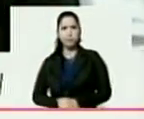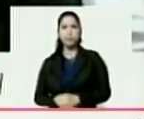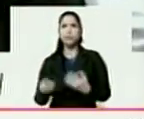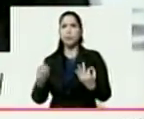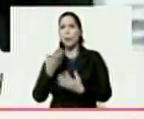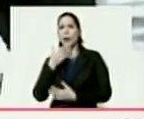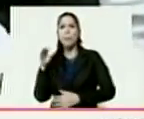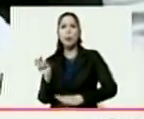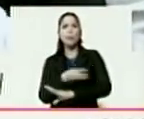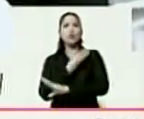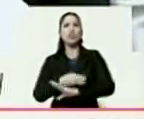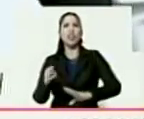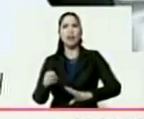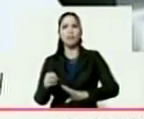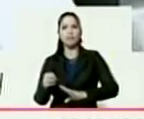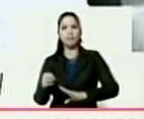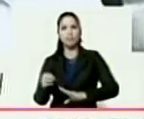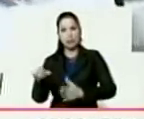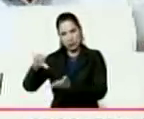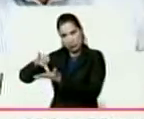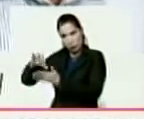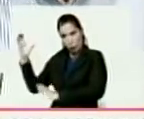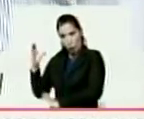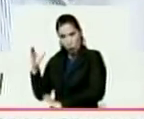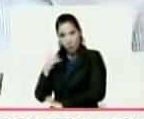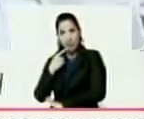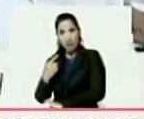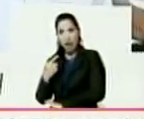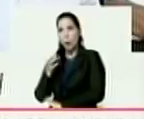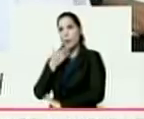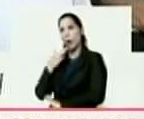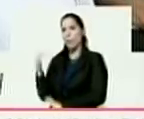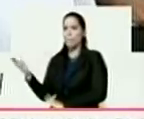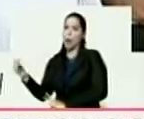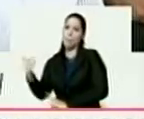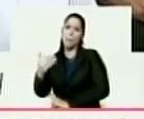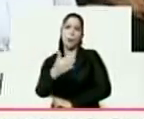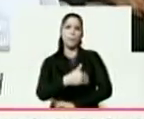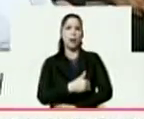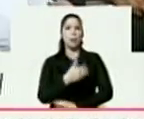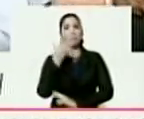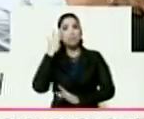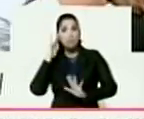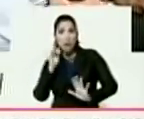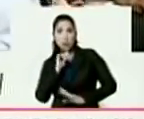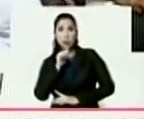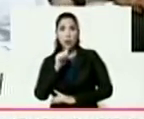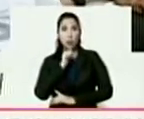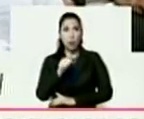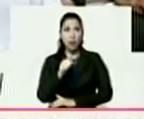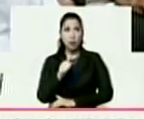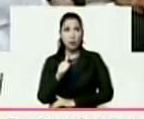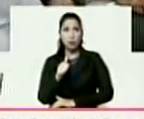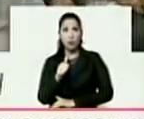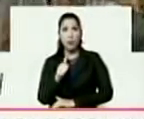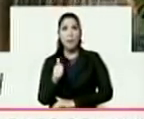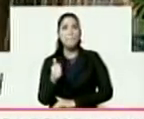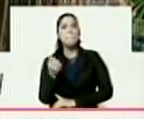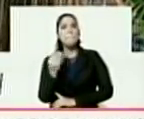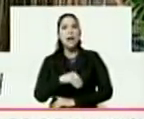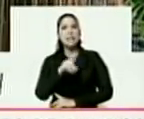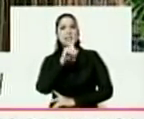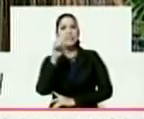de cúcuta ellos dijeron que iban a recaudar si mal no recuerdo 100 millones de dólares